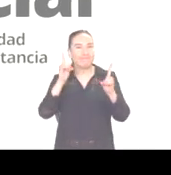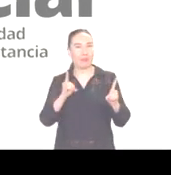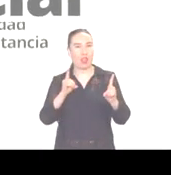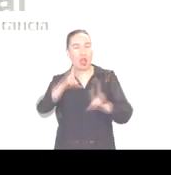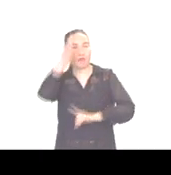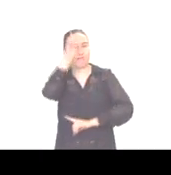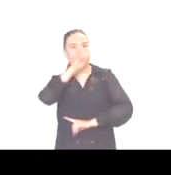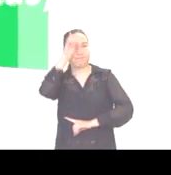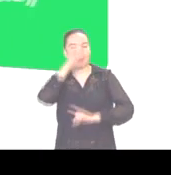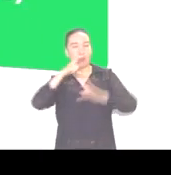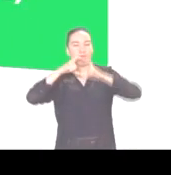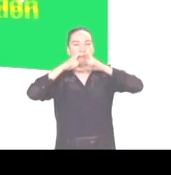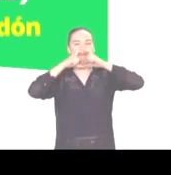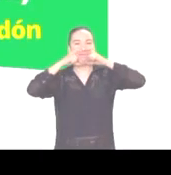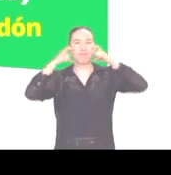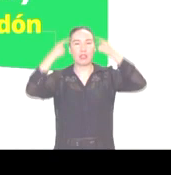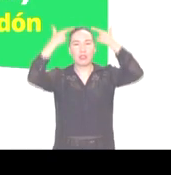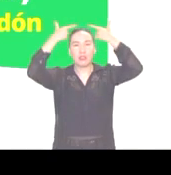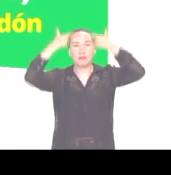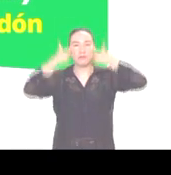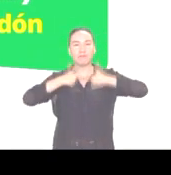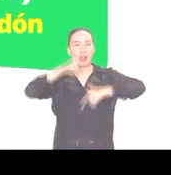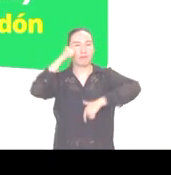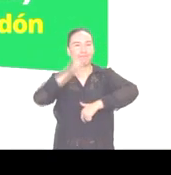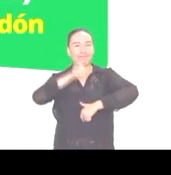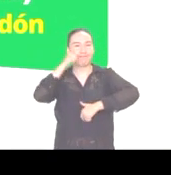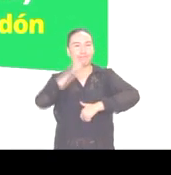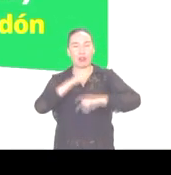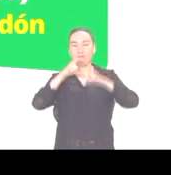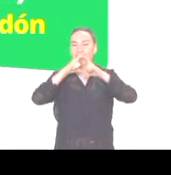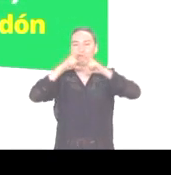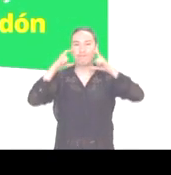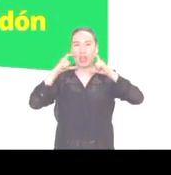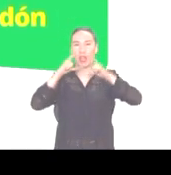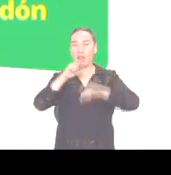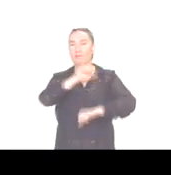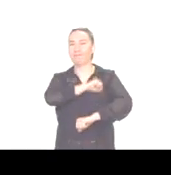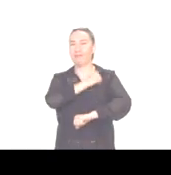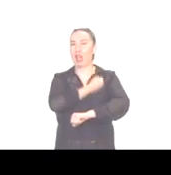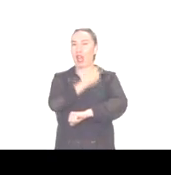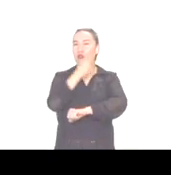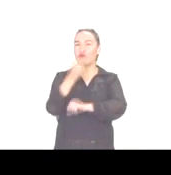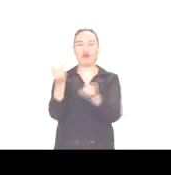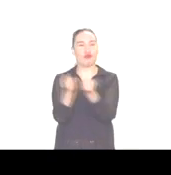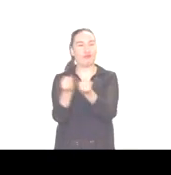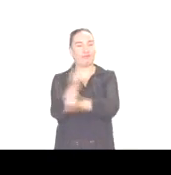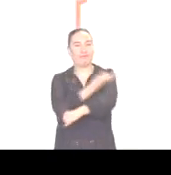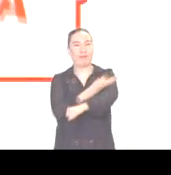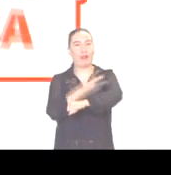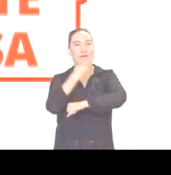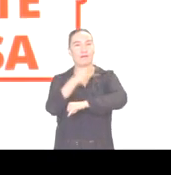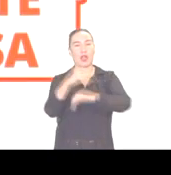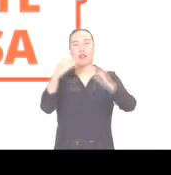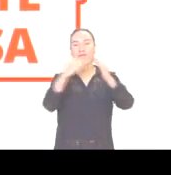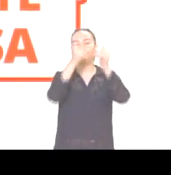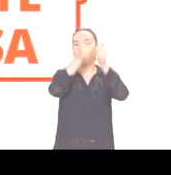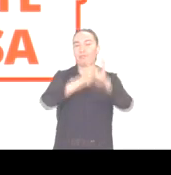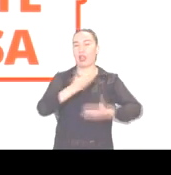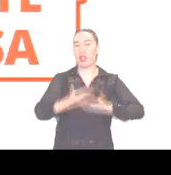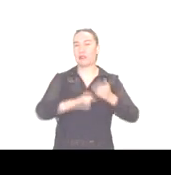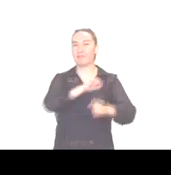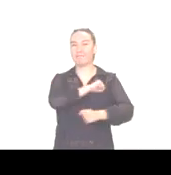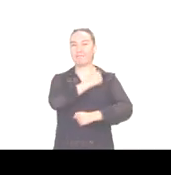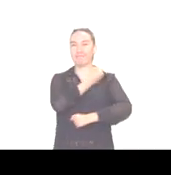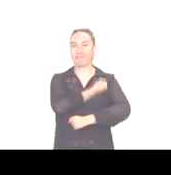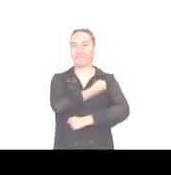1 metro de distancia, se recomienda el uso de mascarilla o cubrebocas de tela de algodón por tu salud y por la de tu familia. Quédate